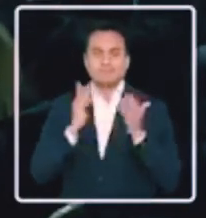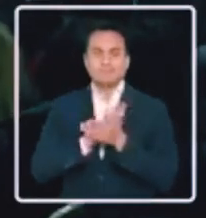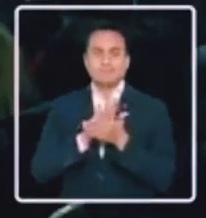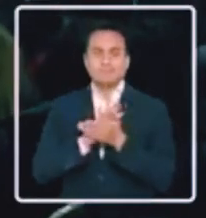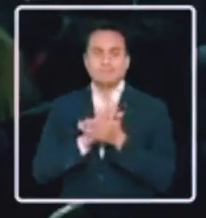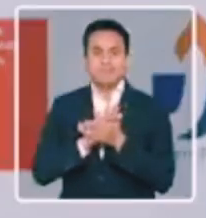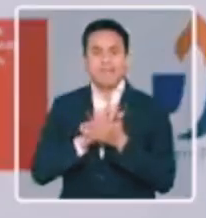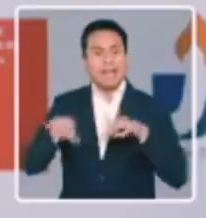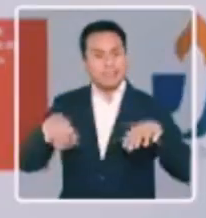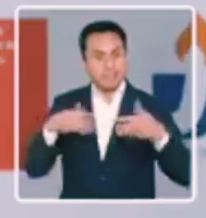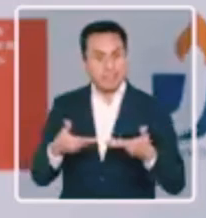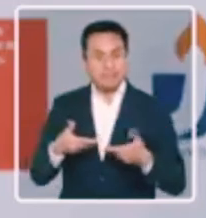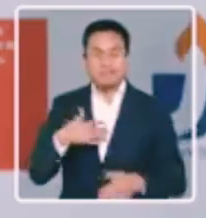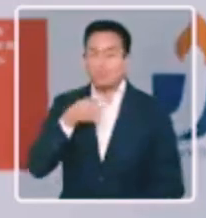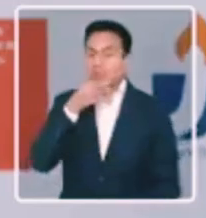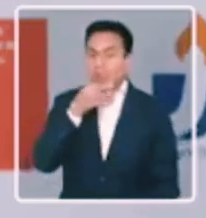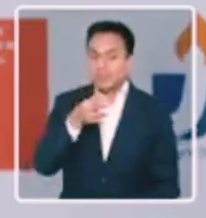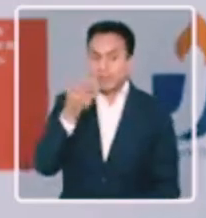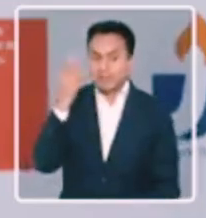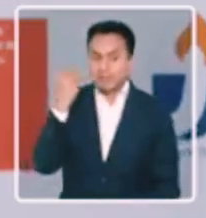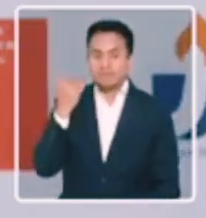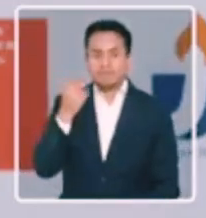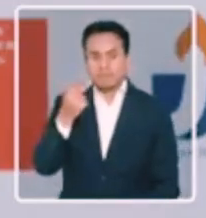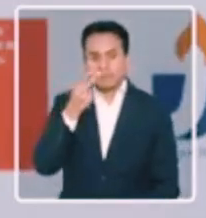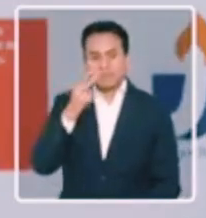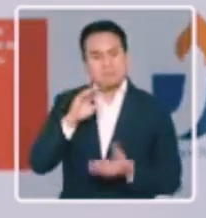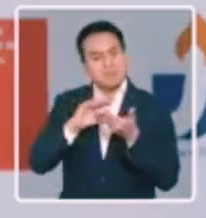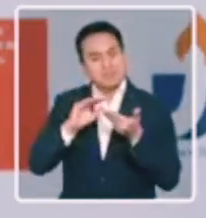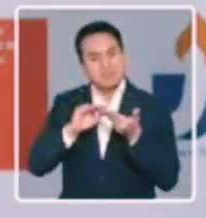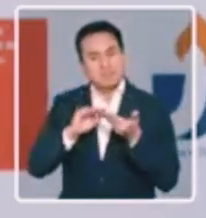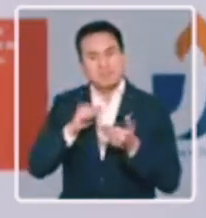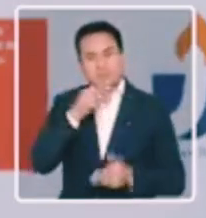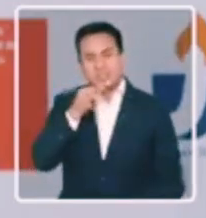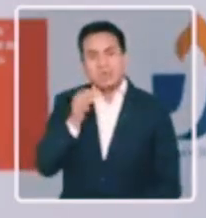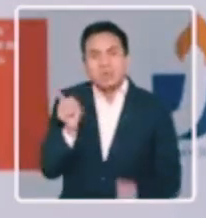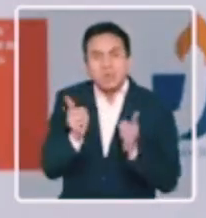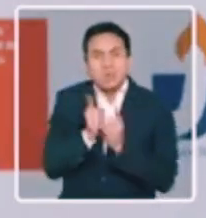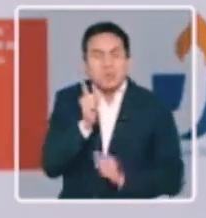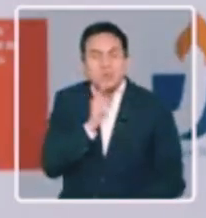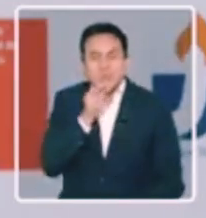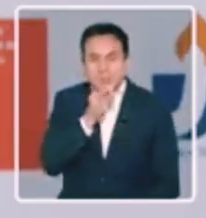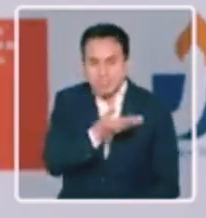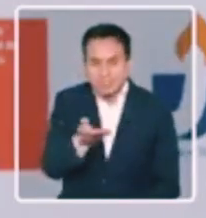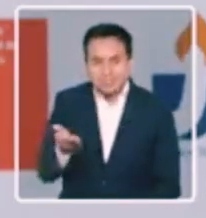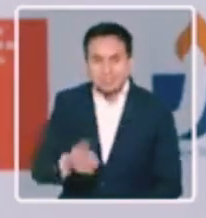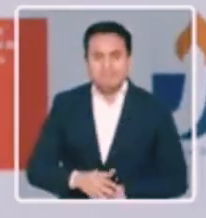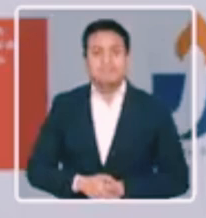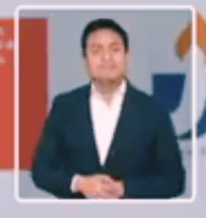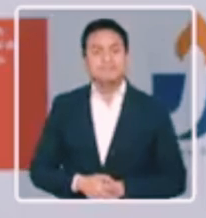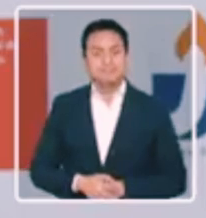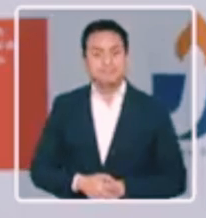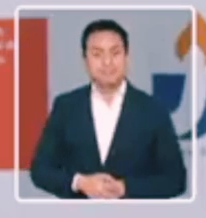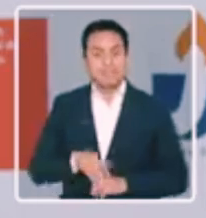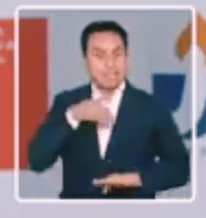políticas actividad como les decía mire Perdón Déjenme contarles una última cosita estamos